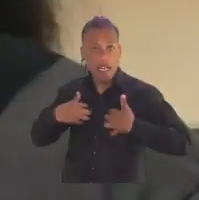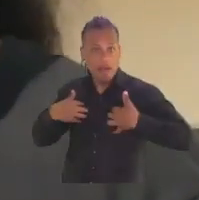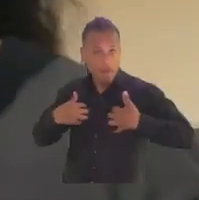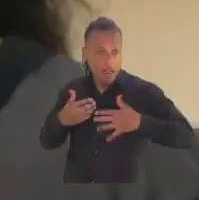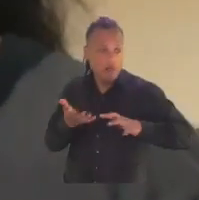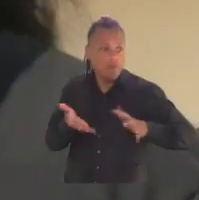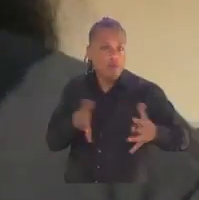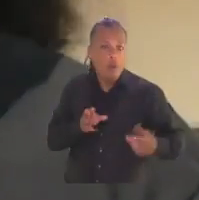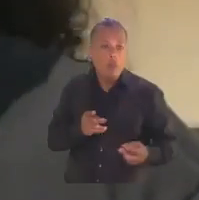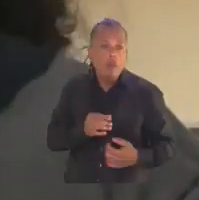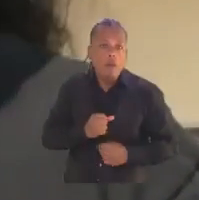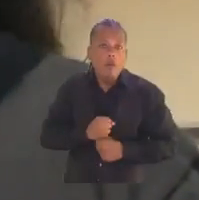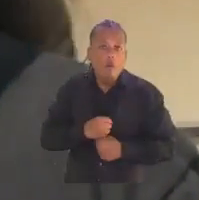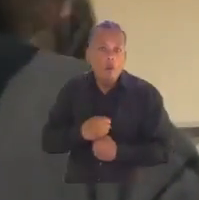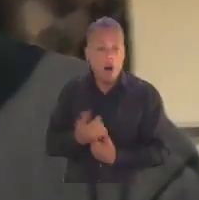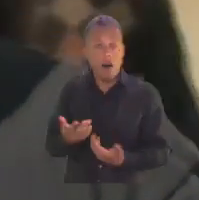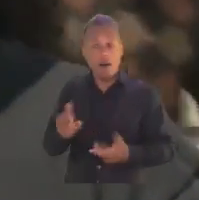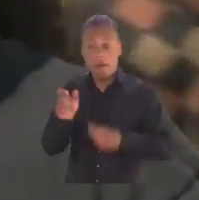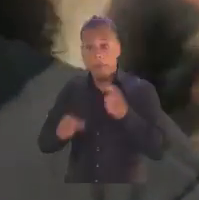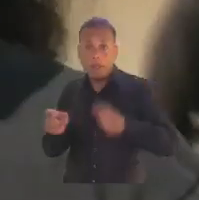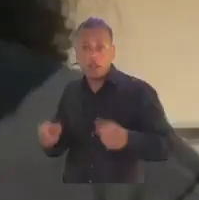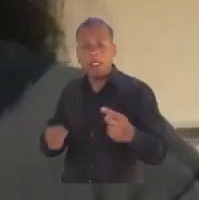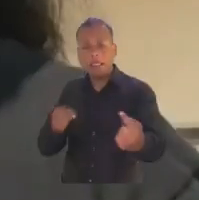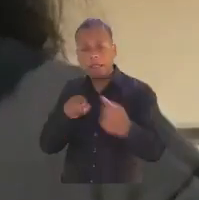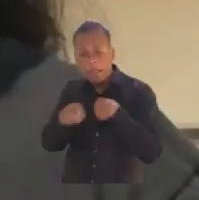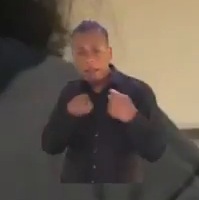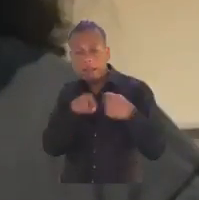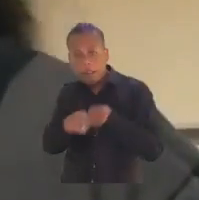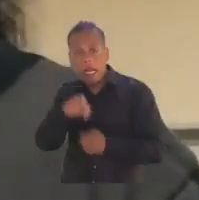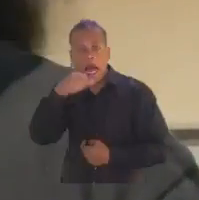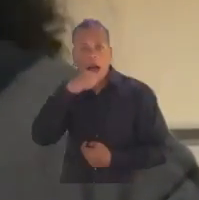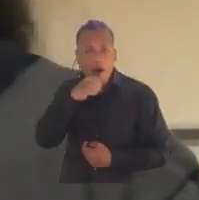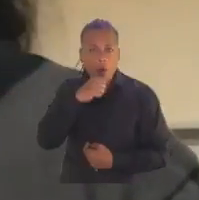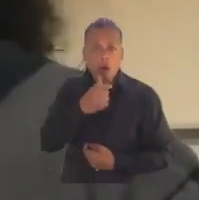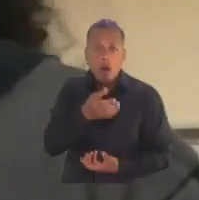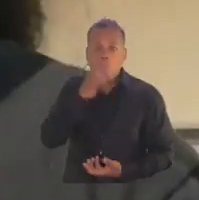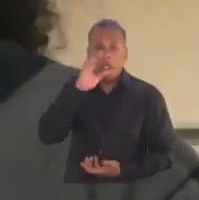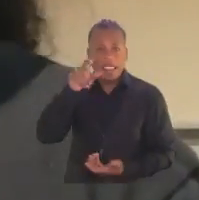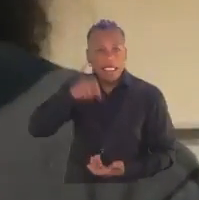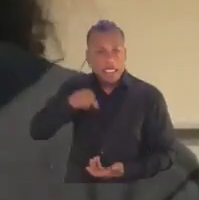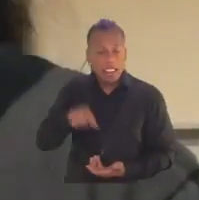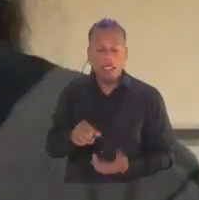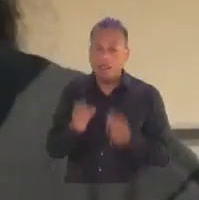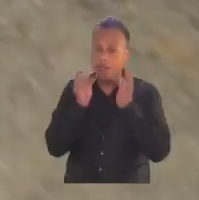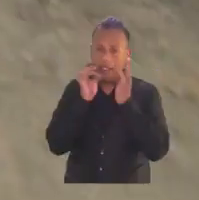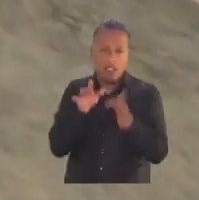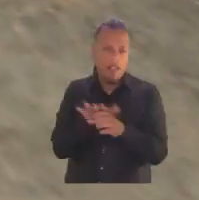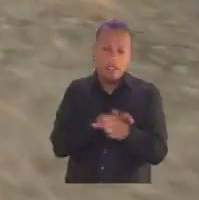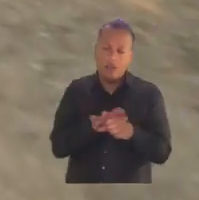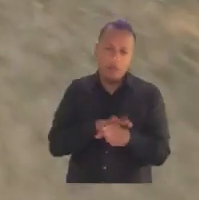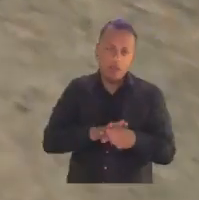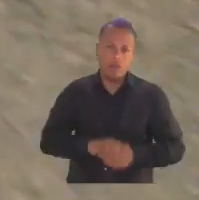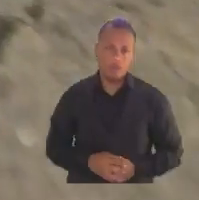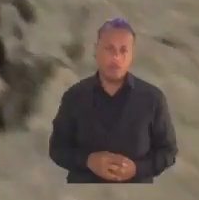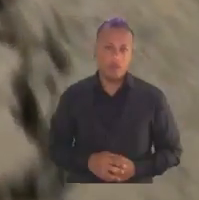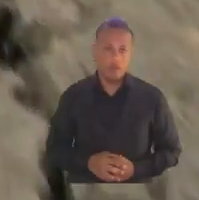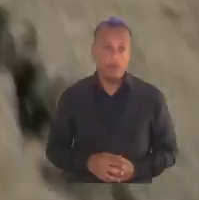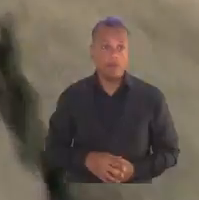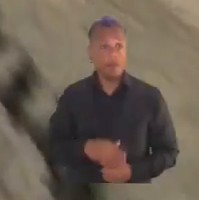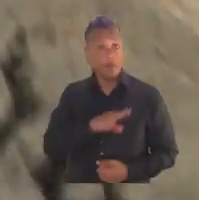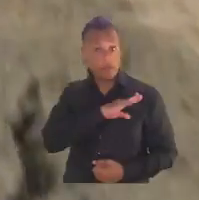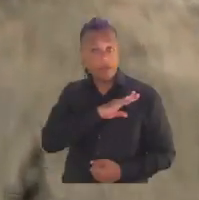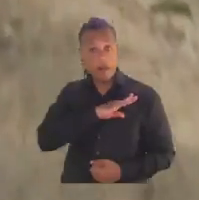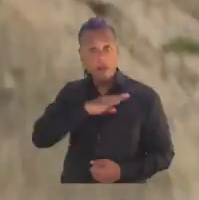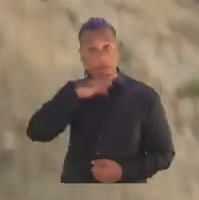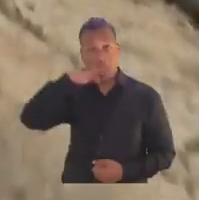pues literal de hambre la gente pasando para buscar agua potable realmente crítica la situación la alcaldía de Medellín